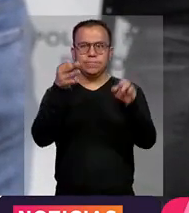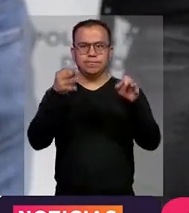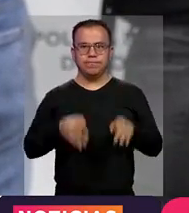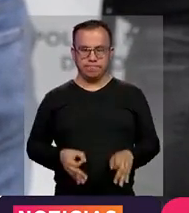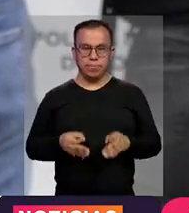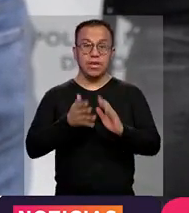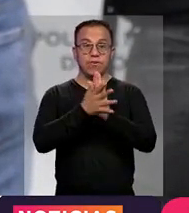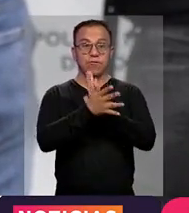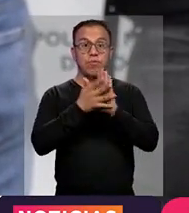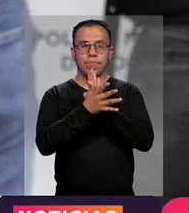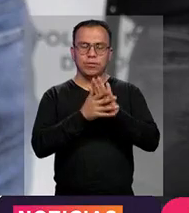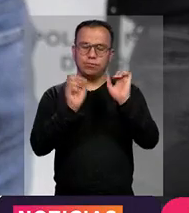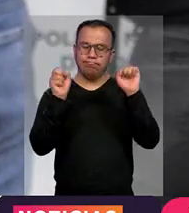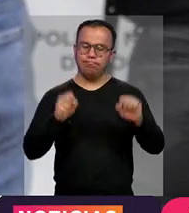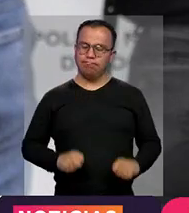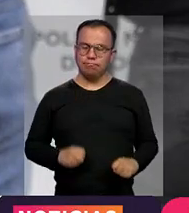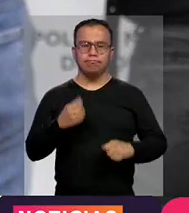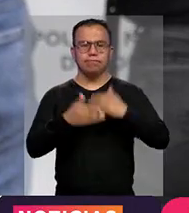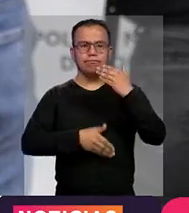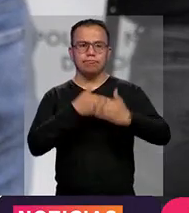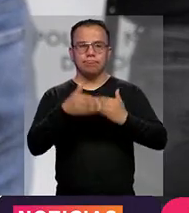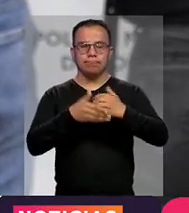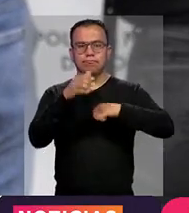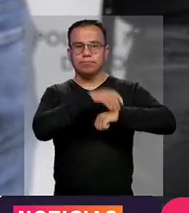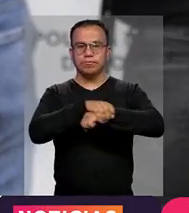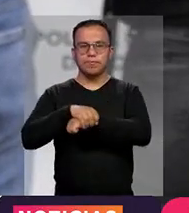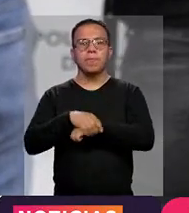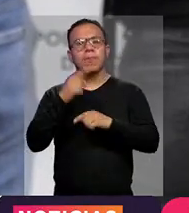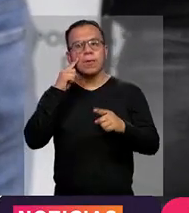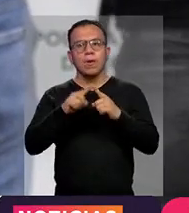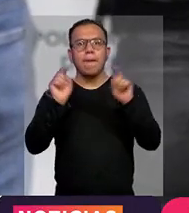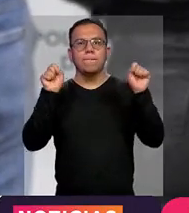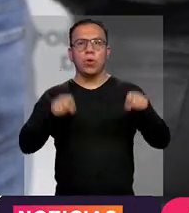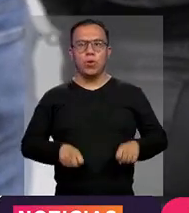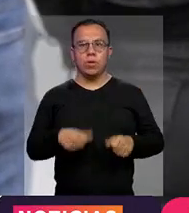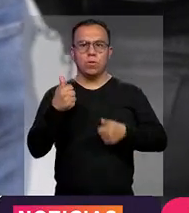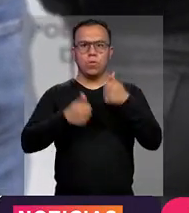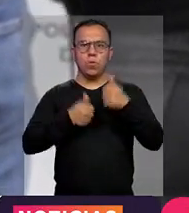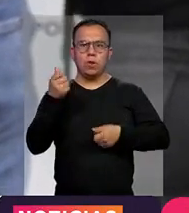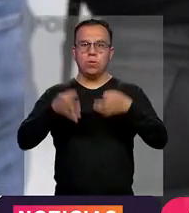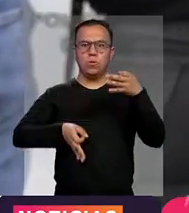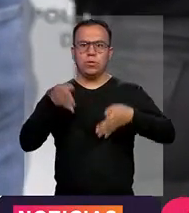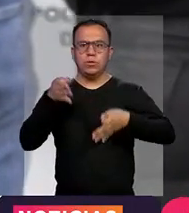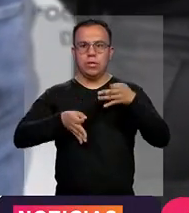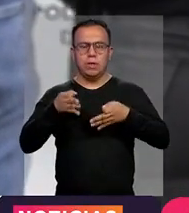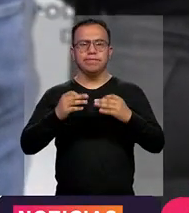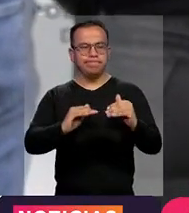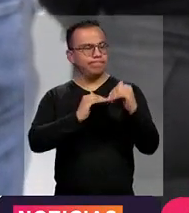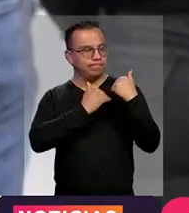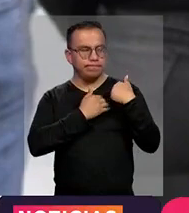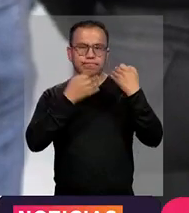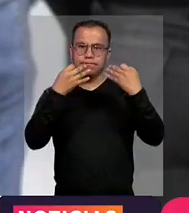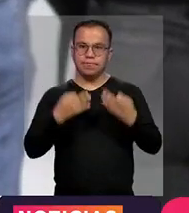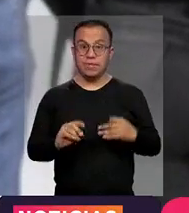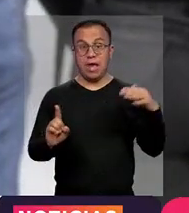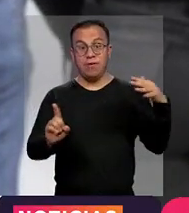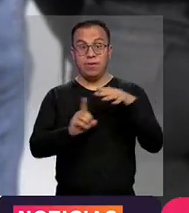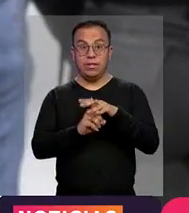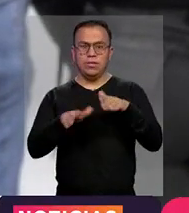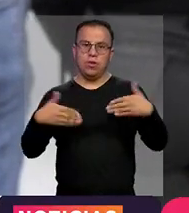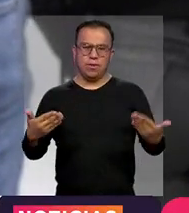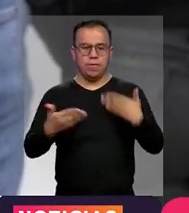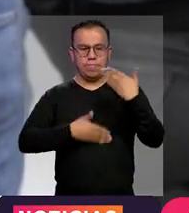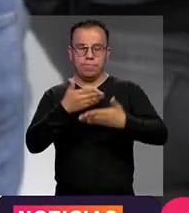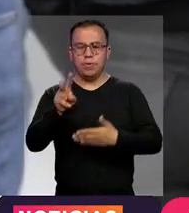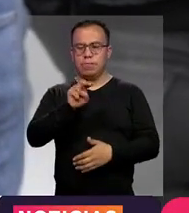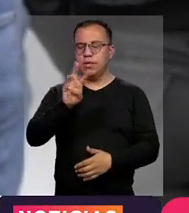por información que nos permita identificarlas plenamente para poderlas judicializar y que respondan por las afectaciones que generaron